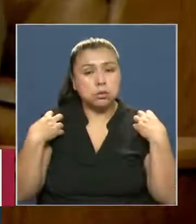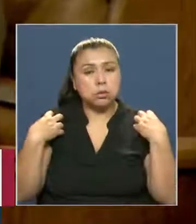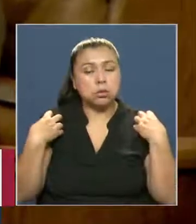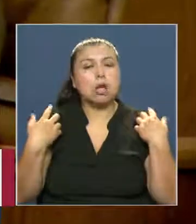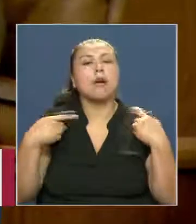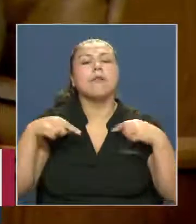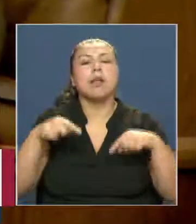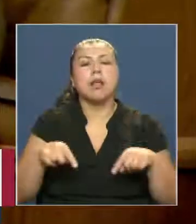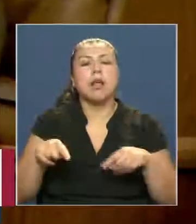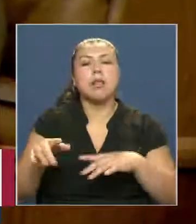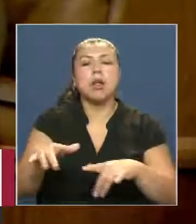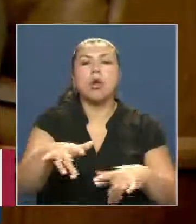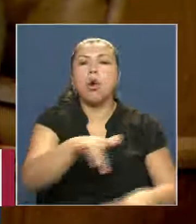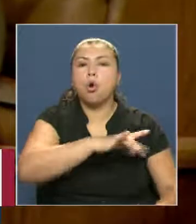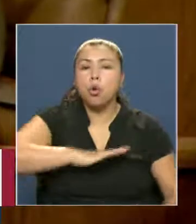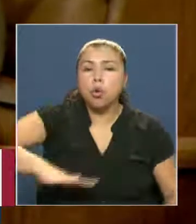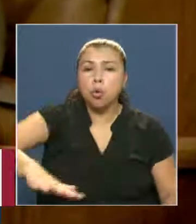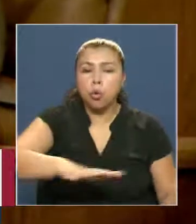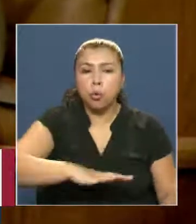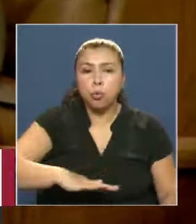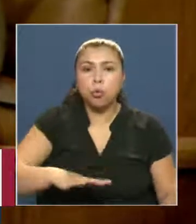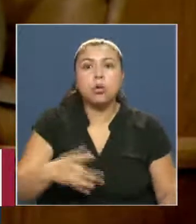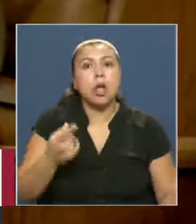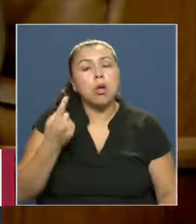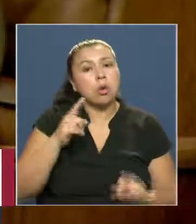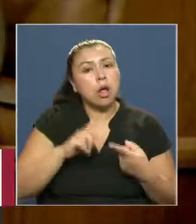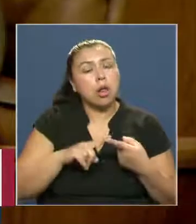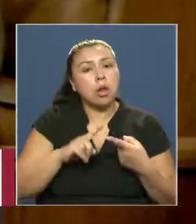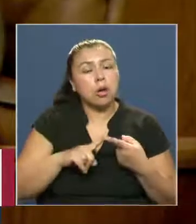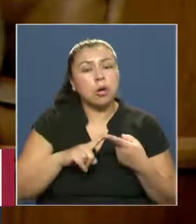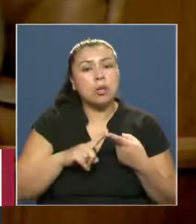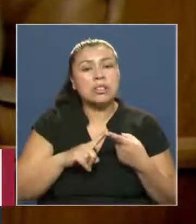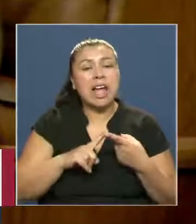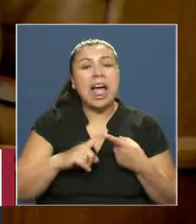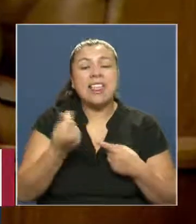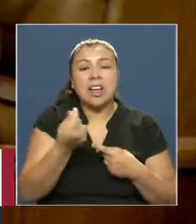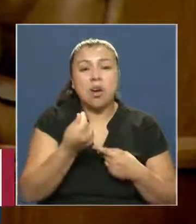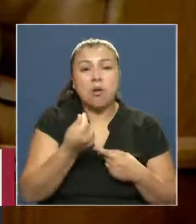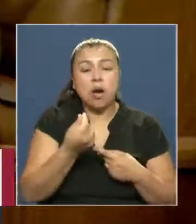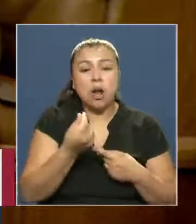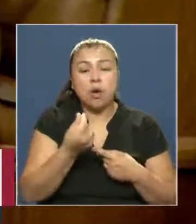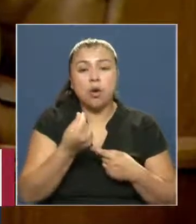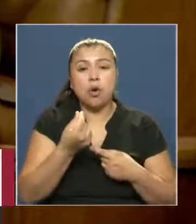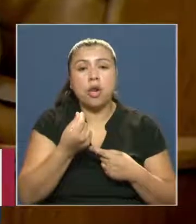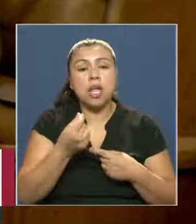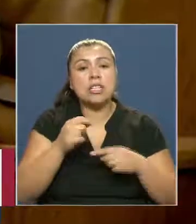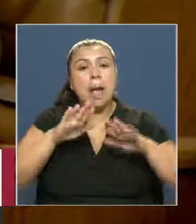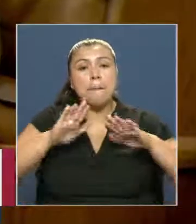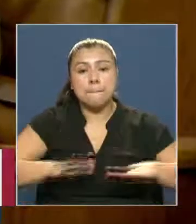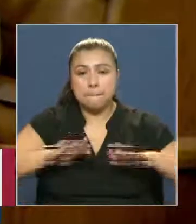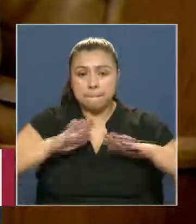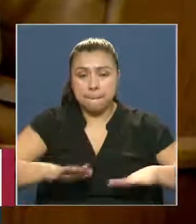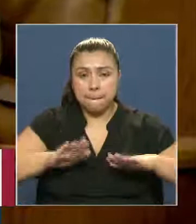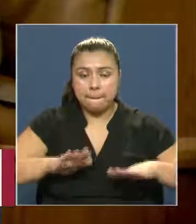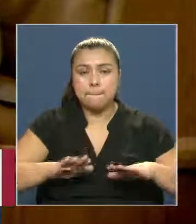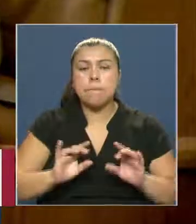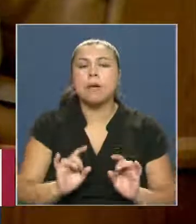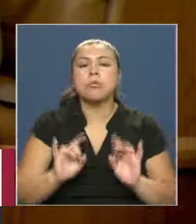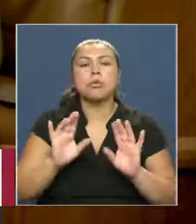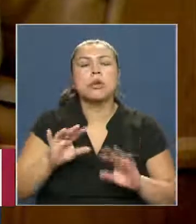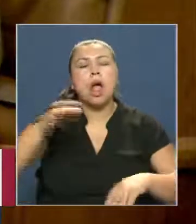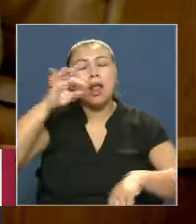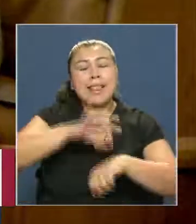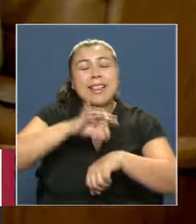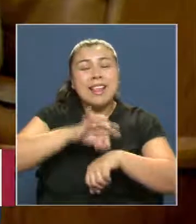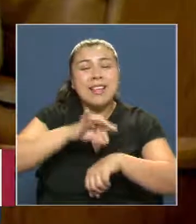uno de ellos es congelar los precios de aquellos bienes que son funcionales para la prevención o tratamiento de la enfermedad que ahora nos